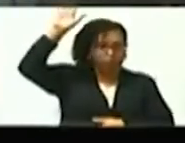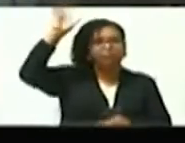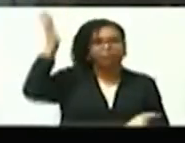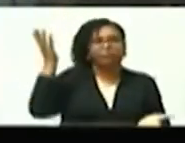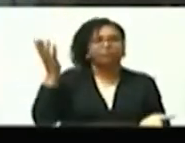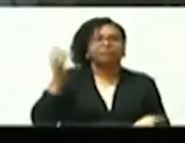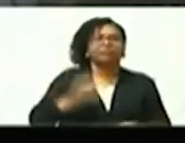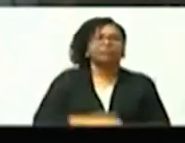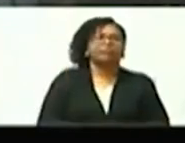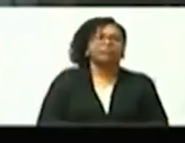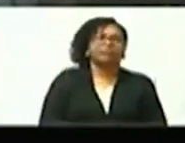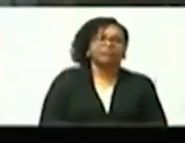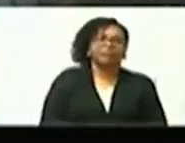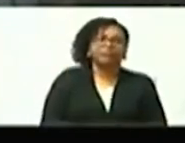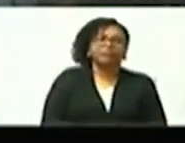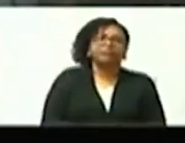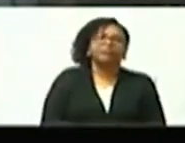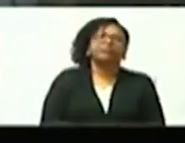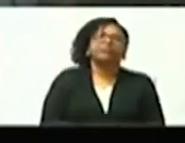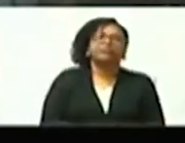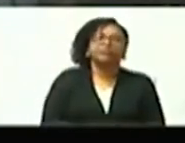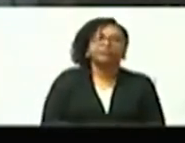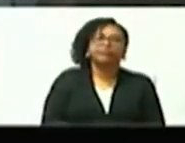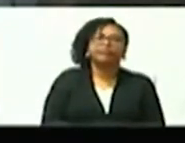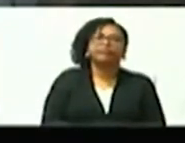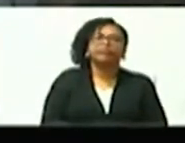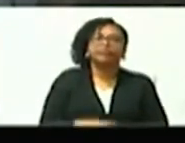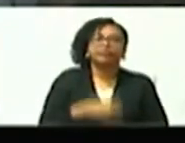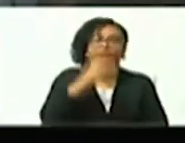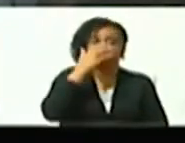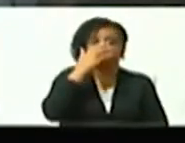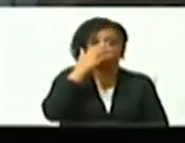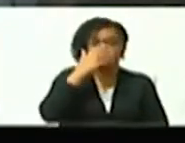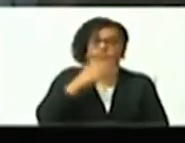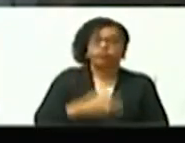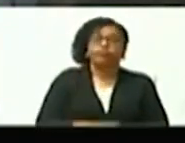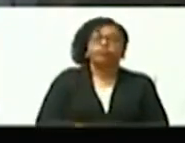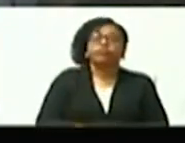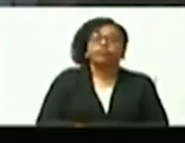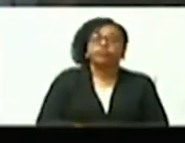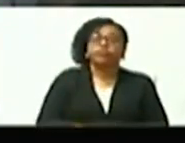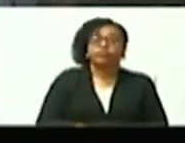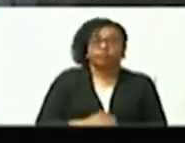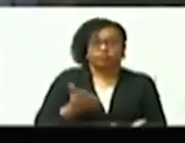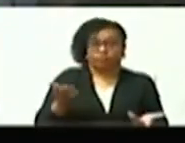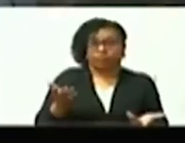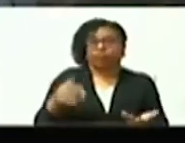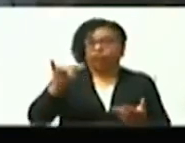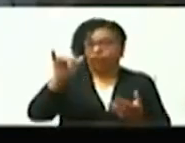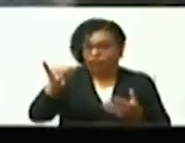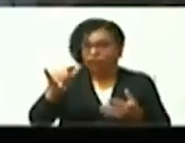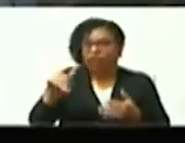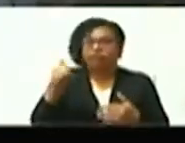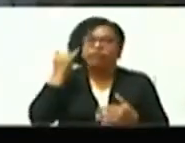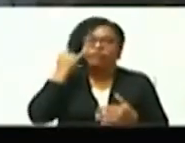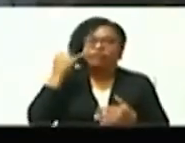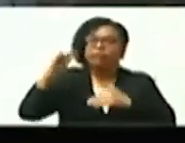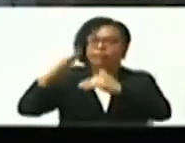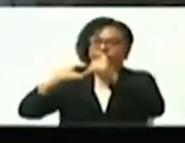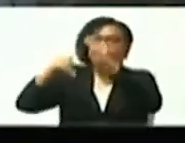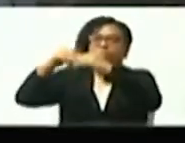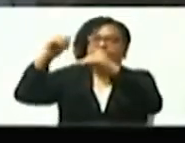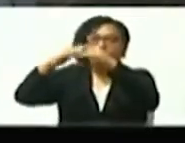la región noroeste del país, donde se va a construir el puerto de Manzanillo y que va a tener un impacto en todas las personas que viven en esa zona del